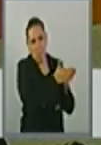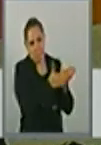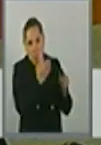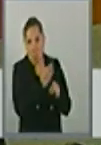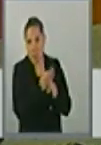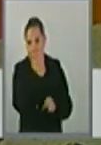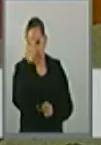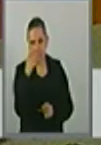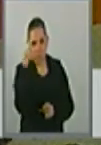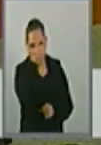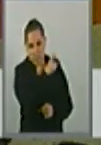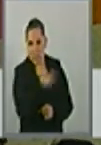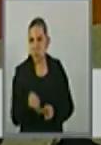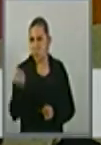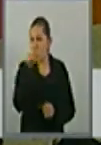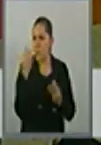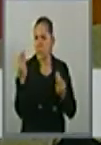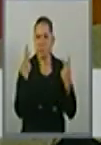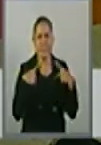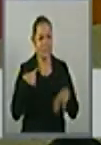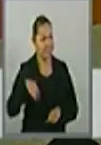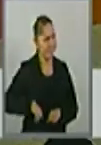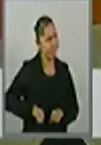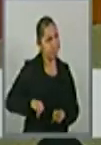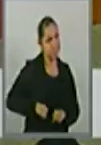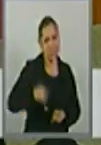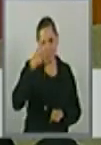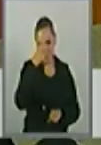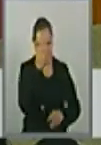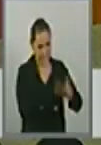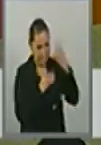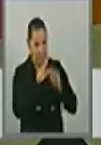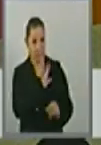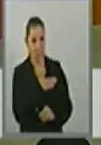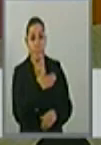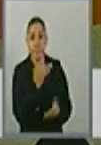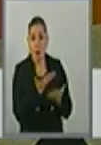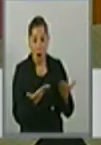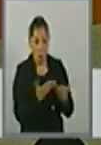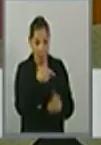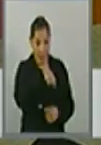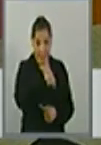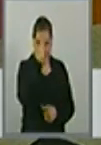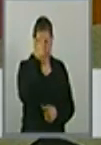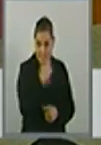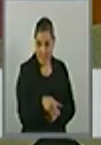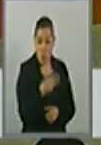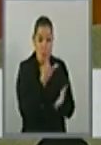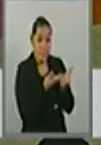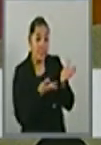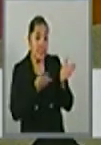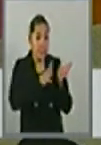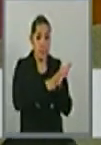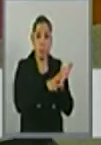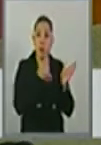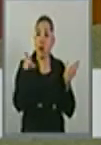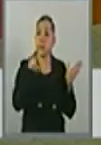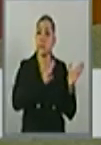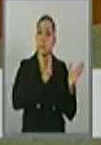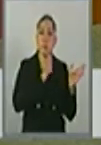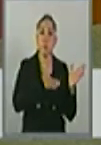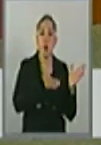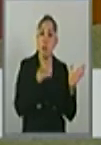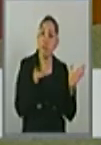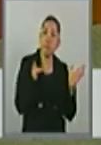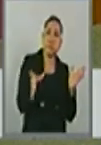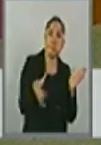país casi triplica el número personas que hablan español respecto a españa lo que significa que su acento es el más